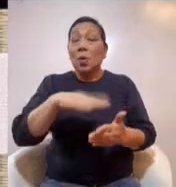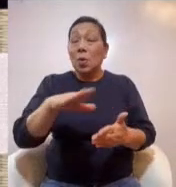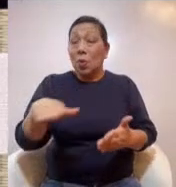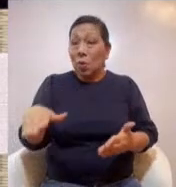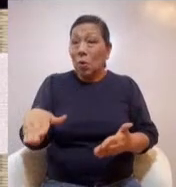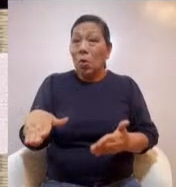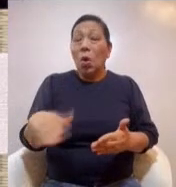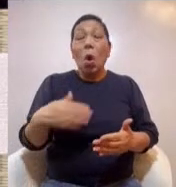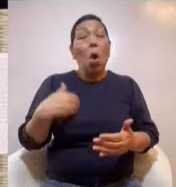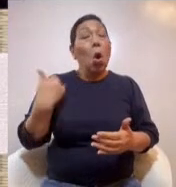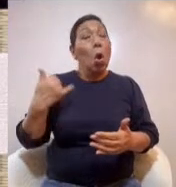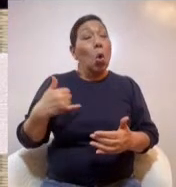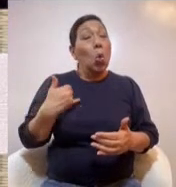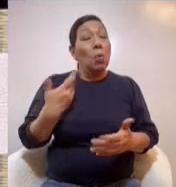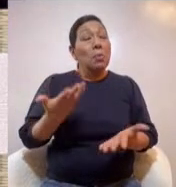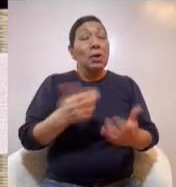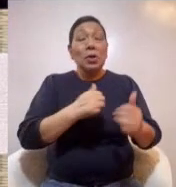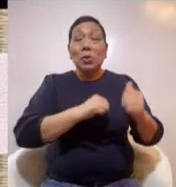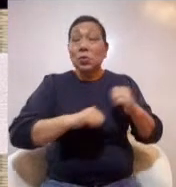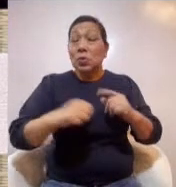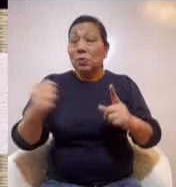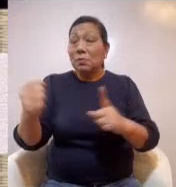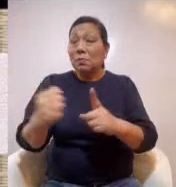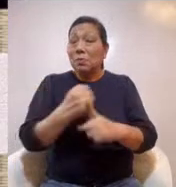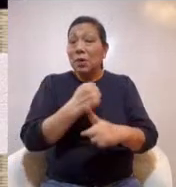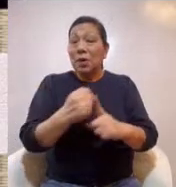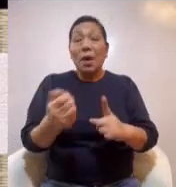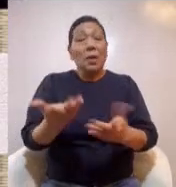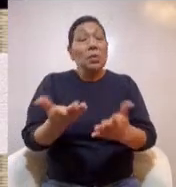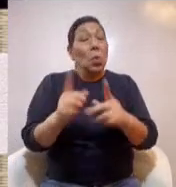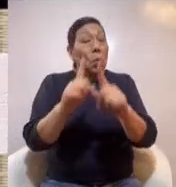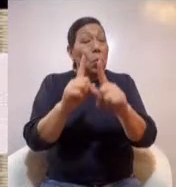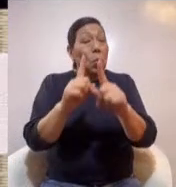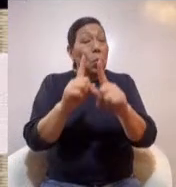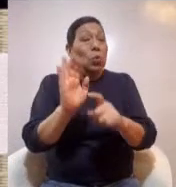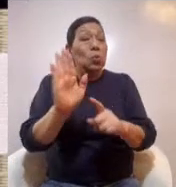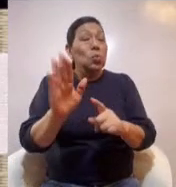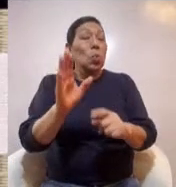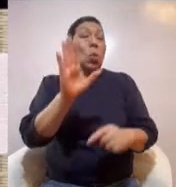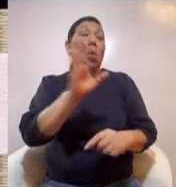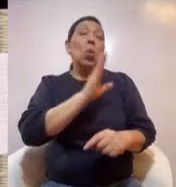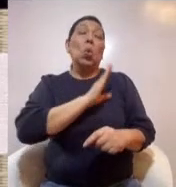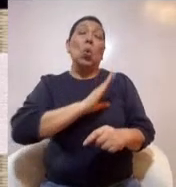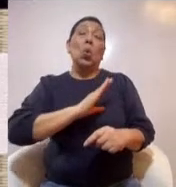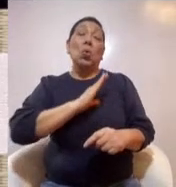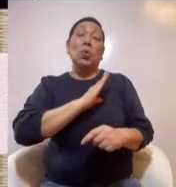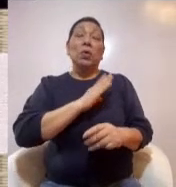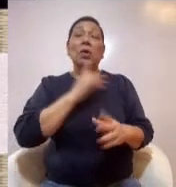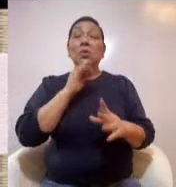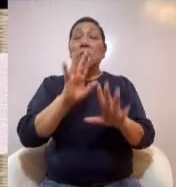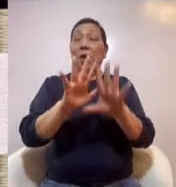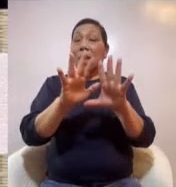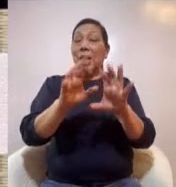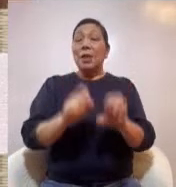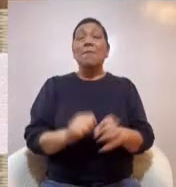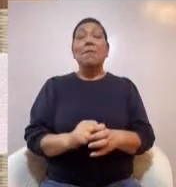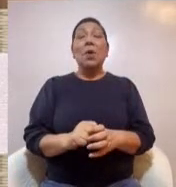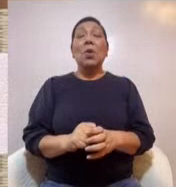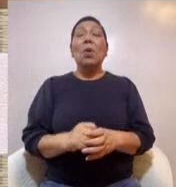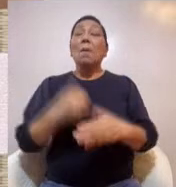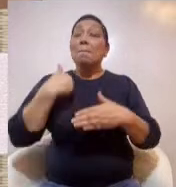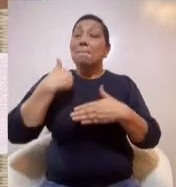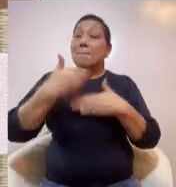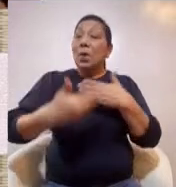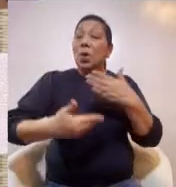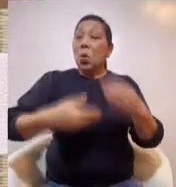de que las niñas y las adolescentes que son víctimas de violencia son cuestionadas en su comportamiento y son